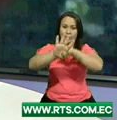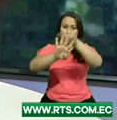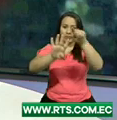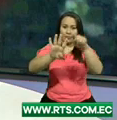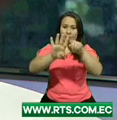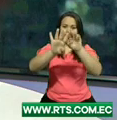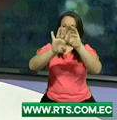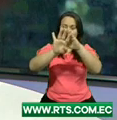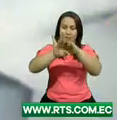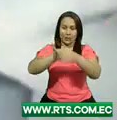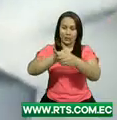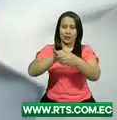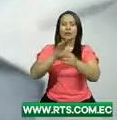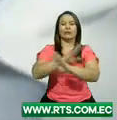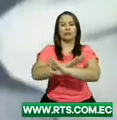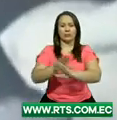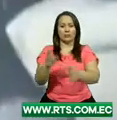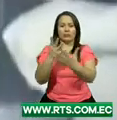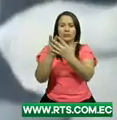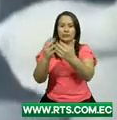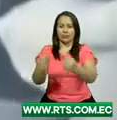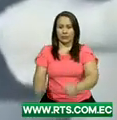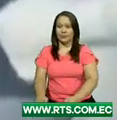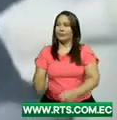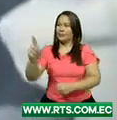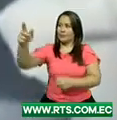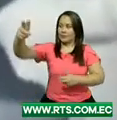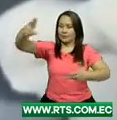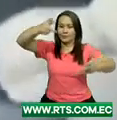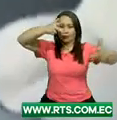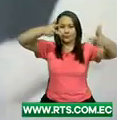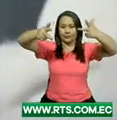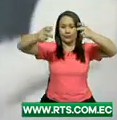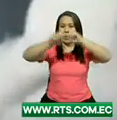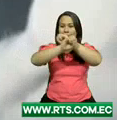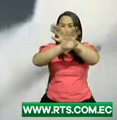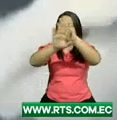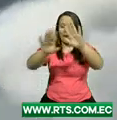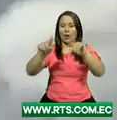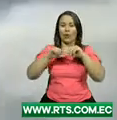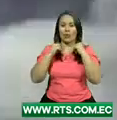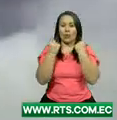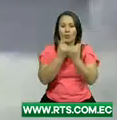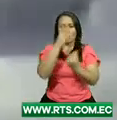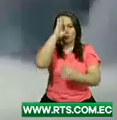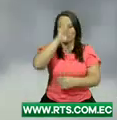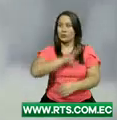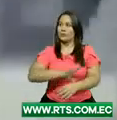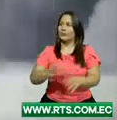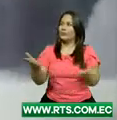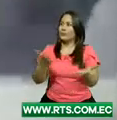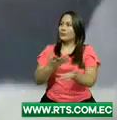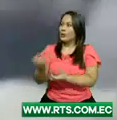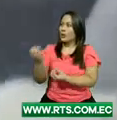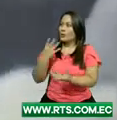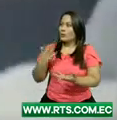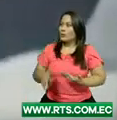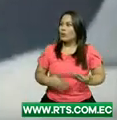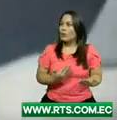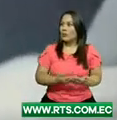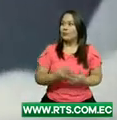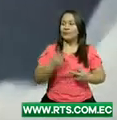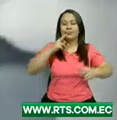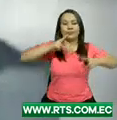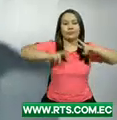detenidos este vídeo fue clave para que los agentes de la brigada anti criminales también el modus operandi de los supuestos